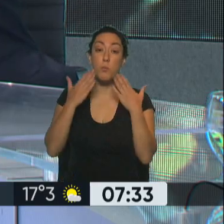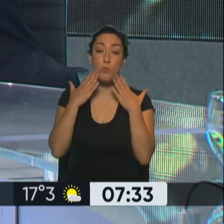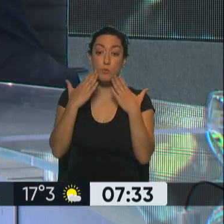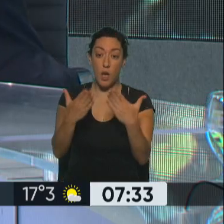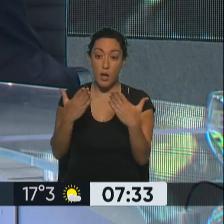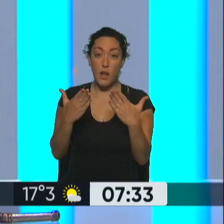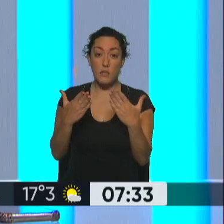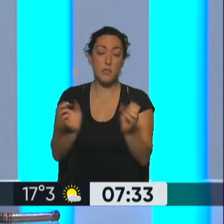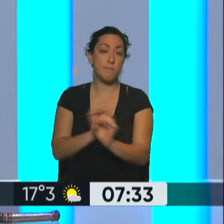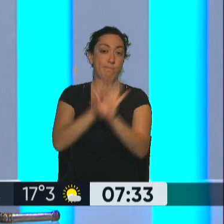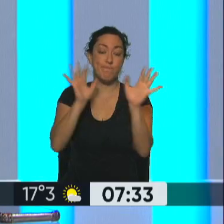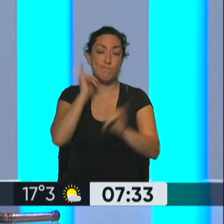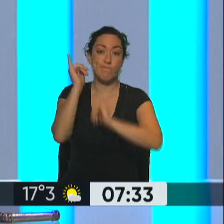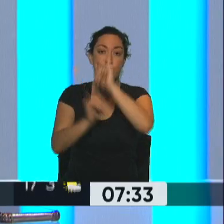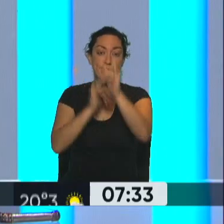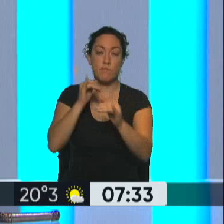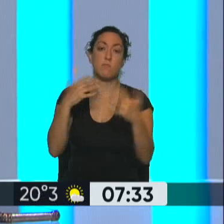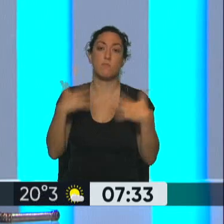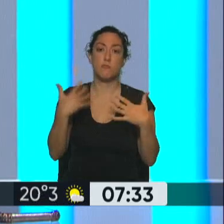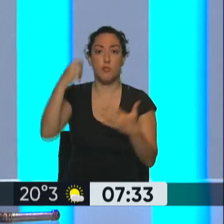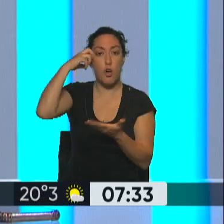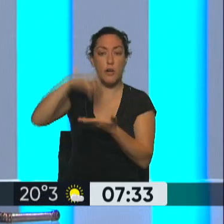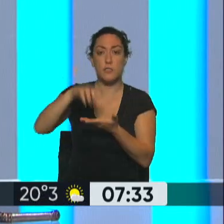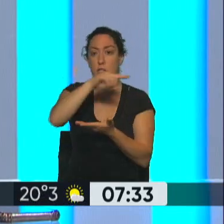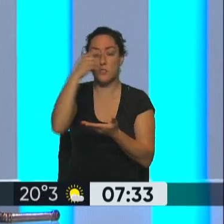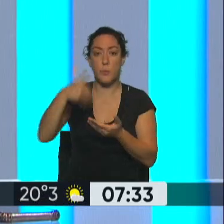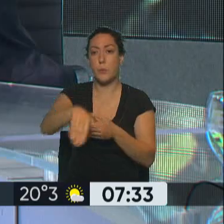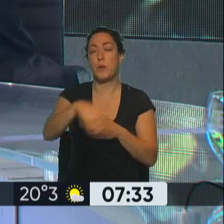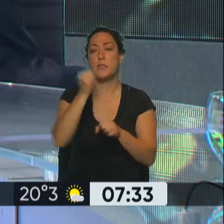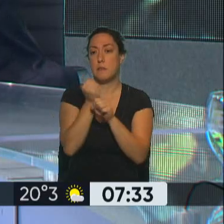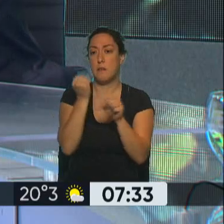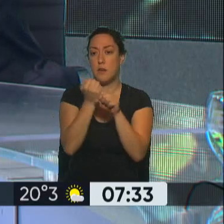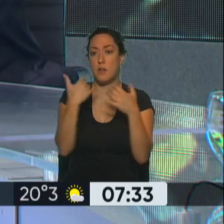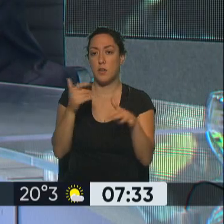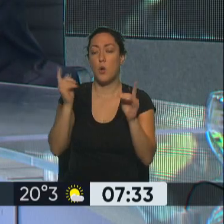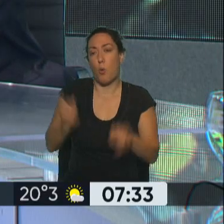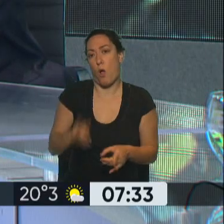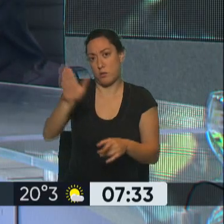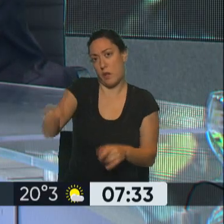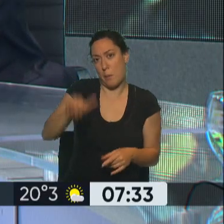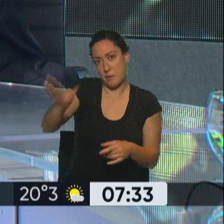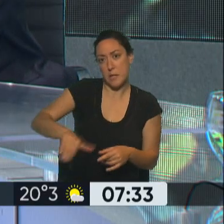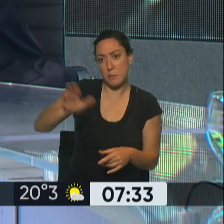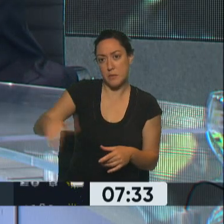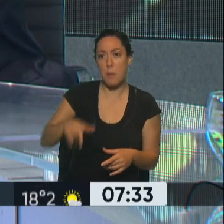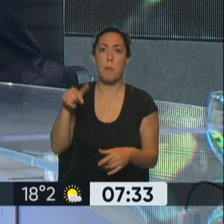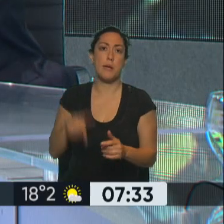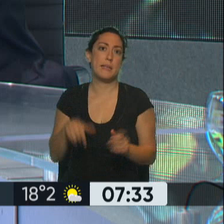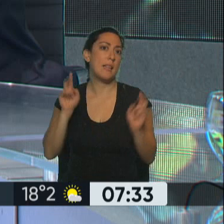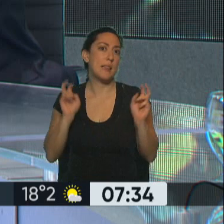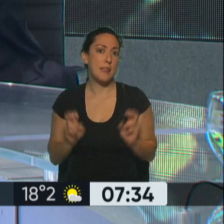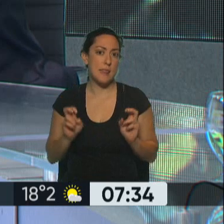Por esclarecedor y muchísimo trabajo en el Congreso Nacional para lo que se avecina. Igual te vamos a seguir convocando porque esto es una cuestión